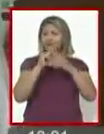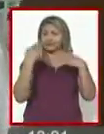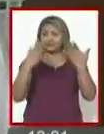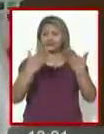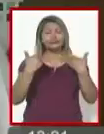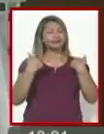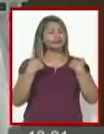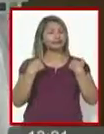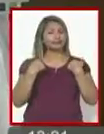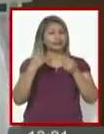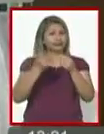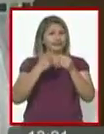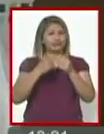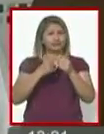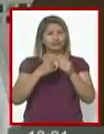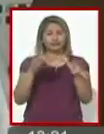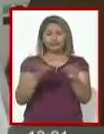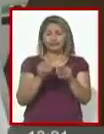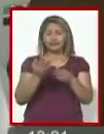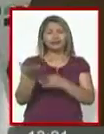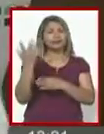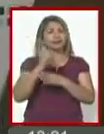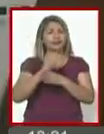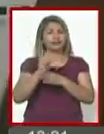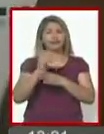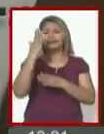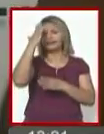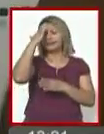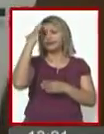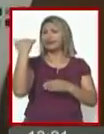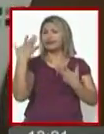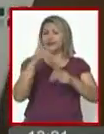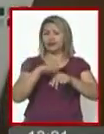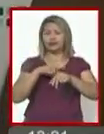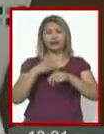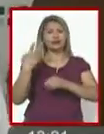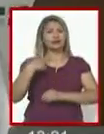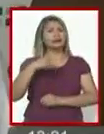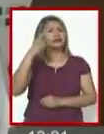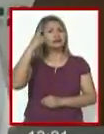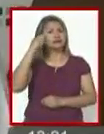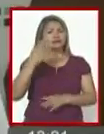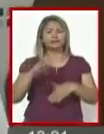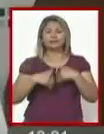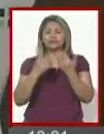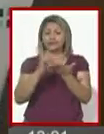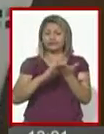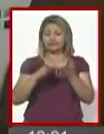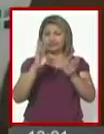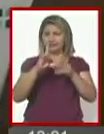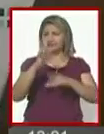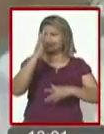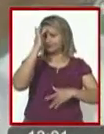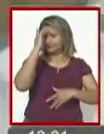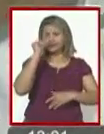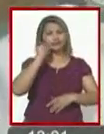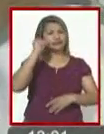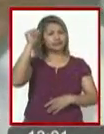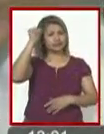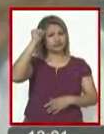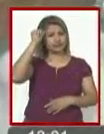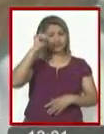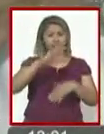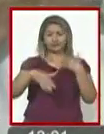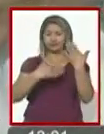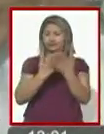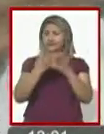Ya hemos tenido las primeras reuniones técnicas, porque ya es hora de que pensemos en los tratamientos de los pacientes adultos